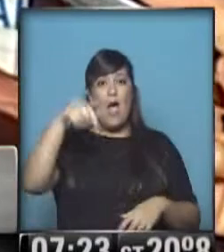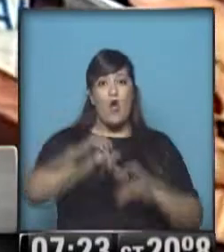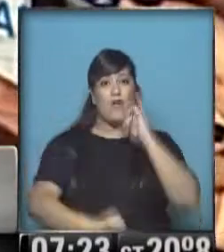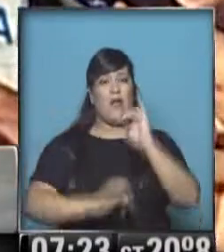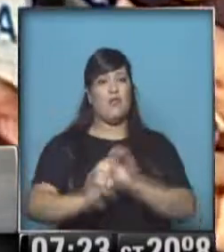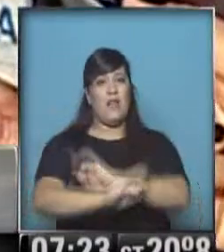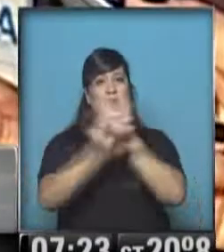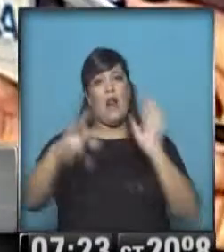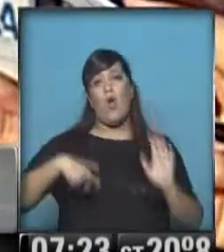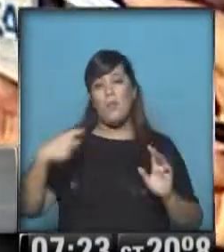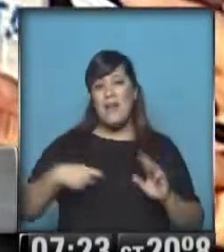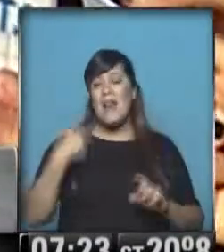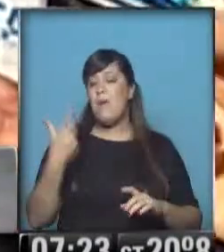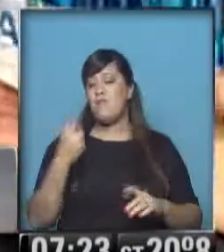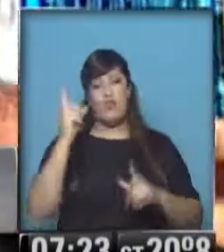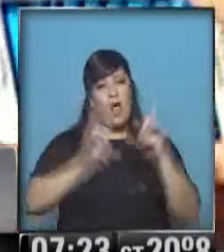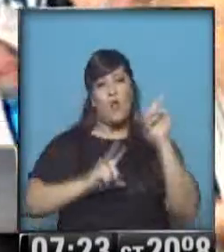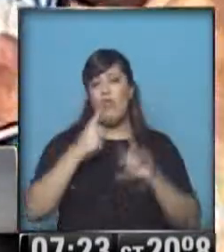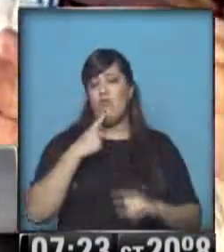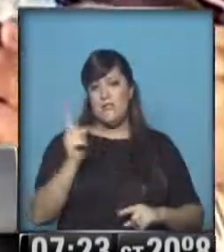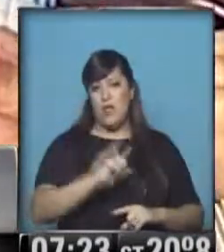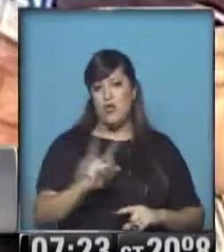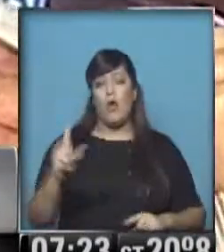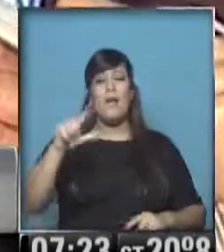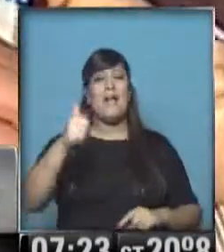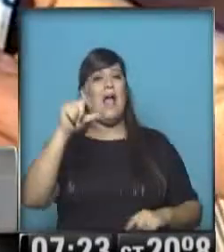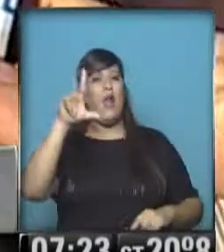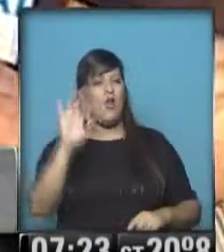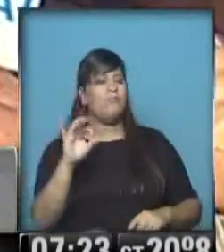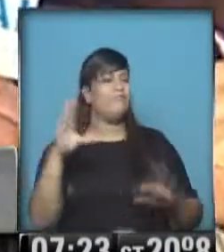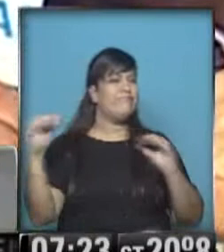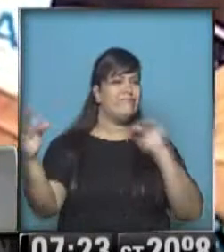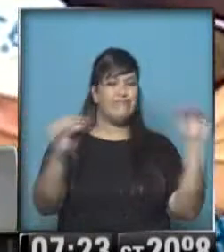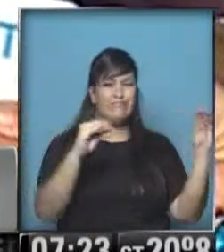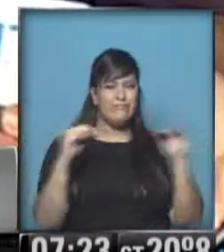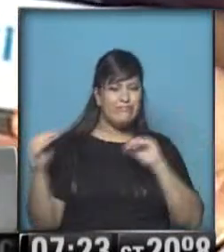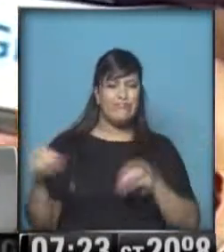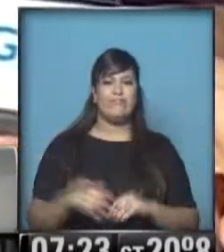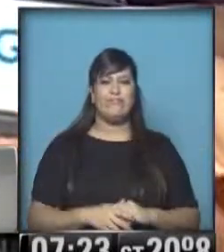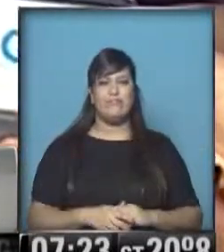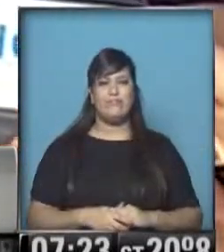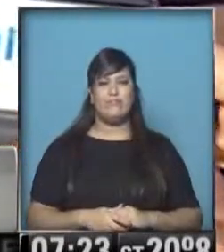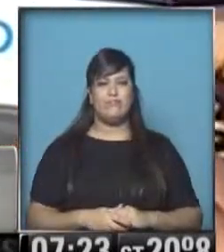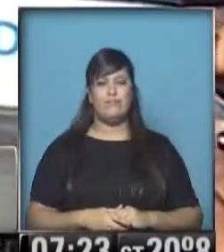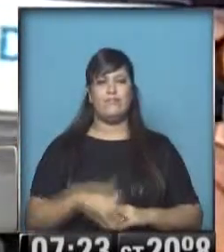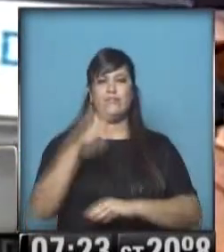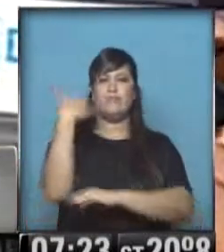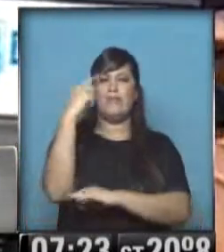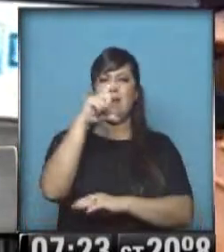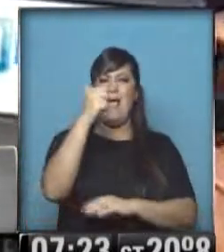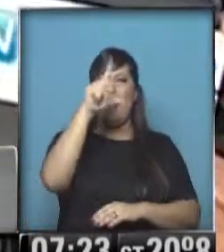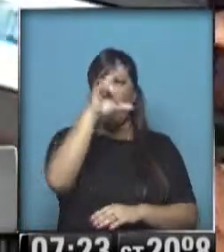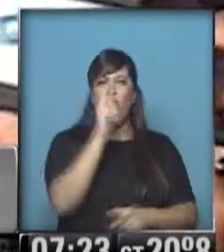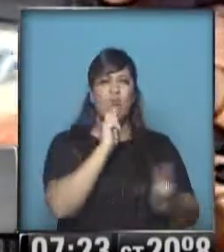muchos gremios que no piensan de esa manera. El movimiento sindical argentino, desde luego, declaraciones de calor, un extenso